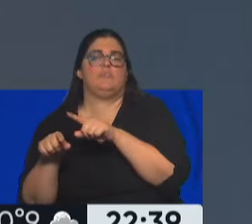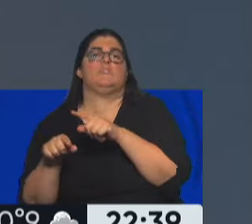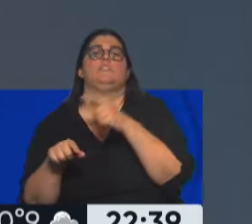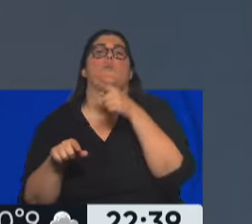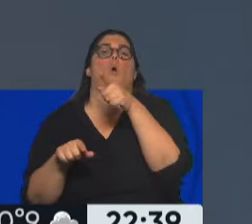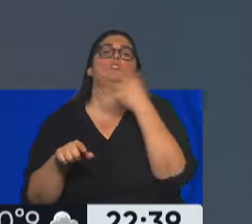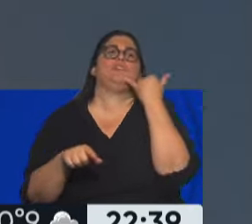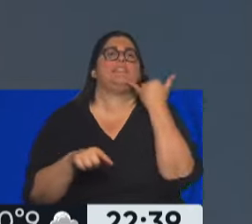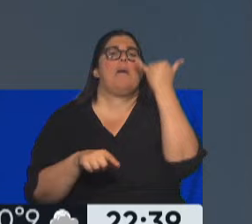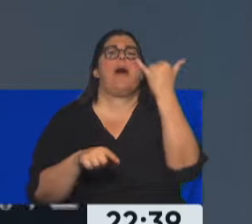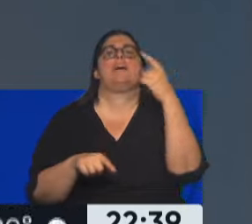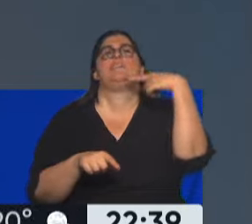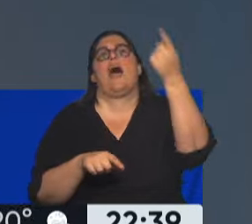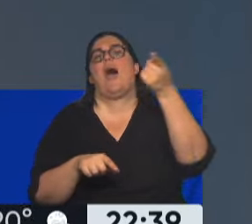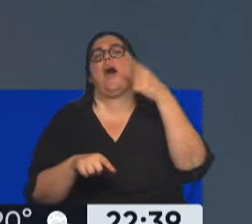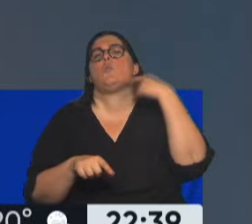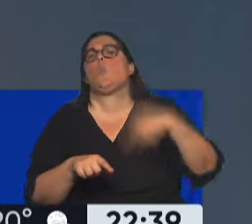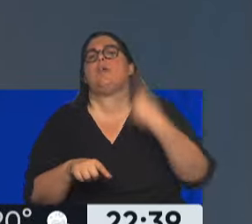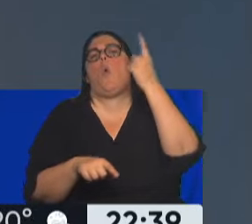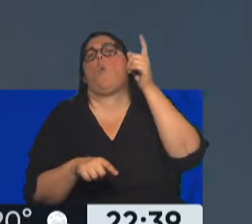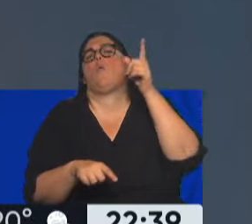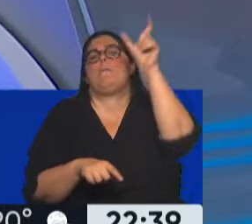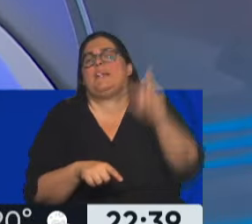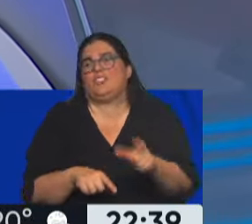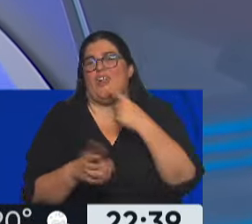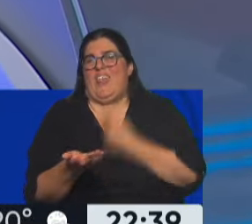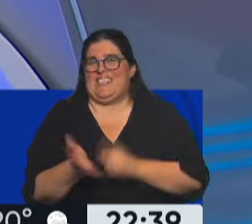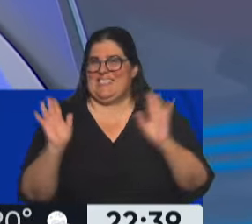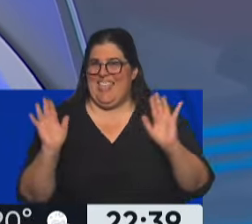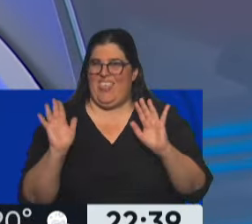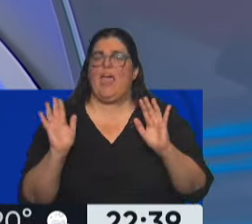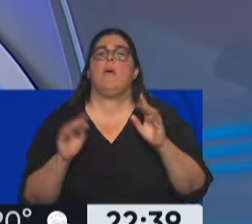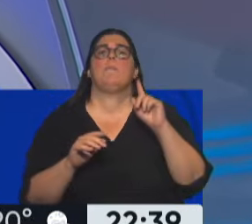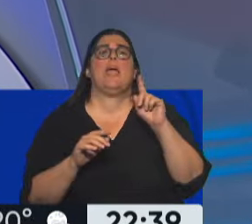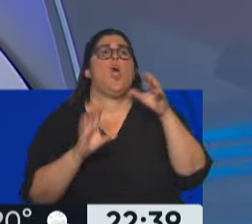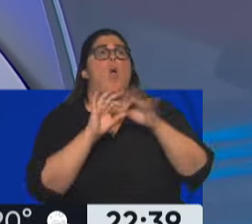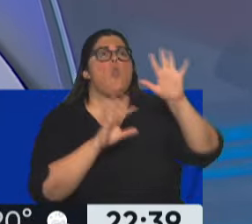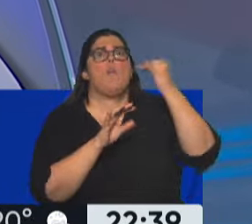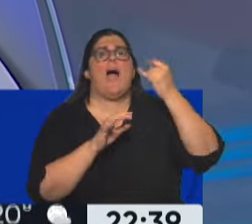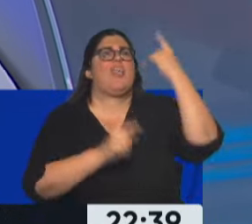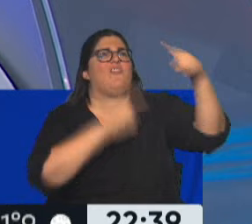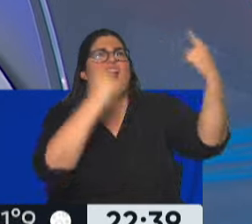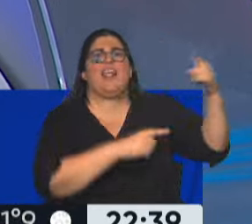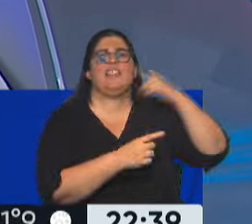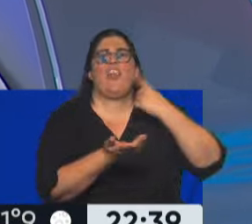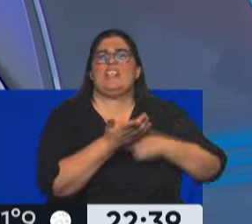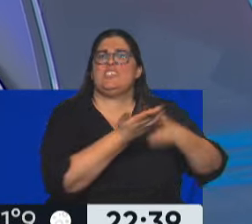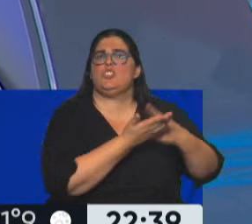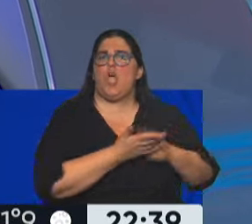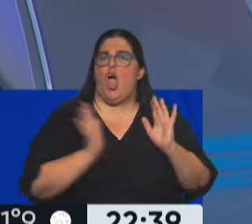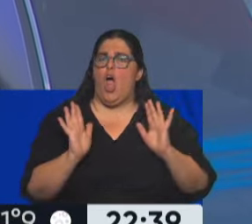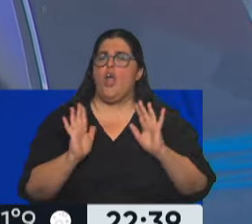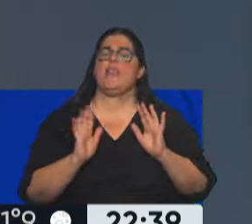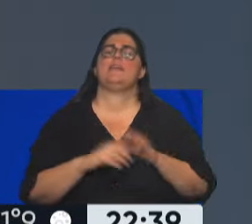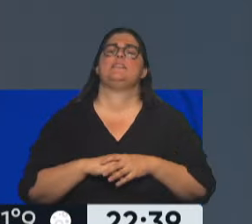Claro. Es muy difícil así. Y mientras ese esquema de gobernanza, lo dijo Mario Draghi hace un par de semanas en un informe que